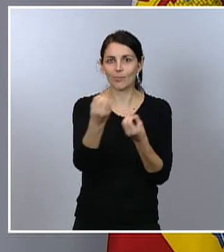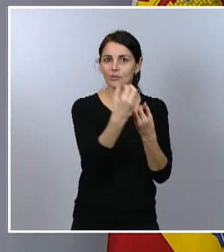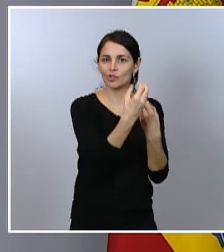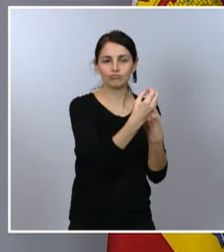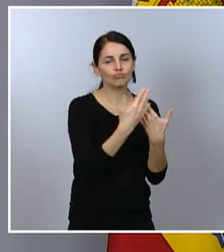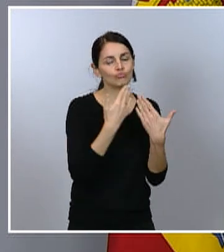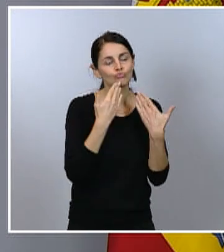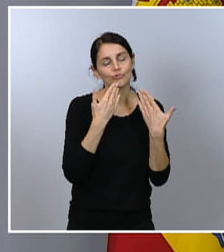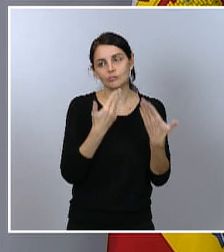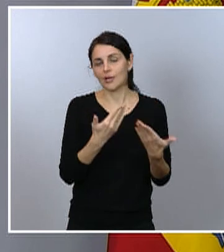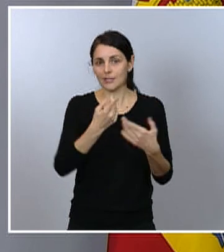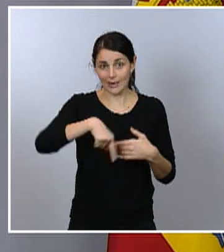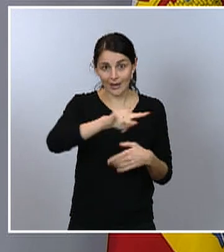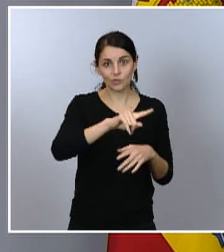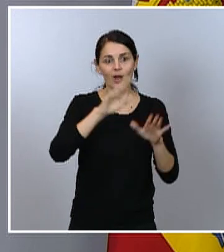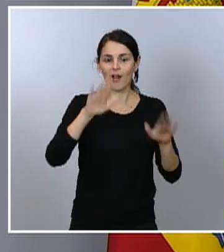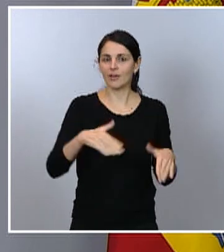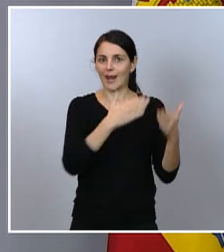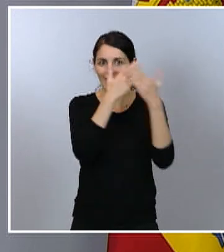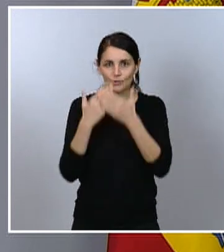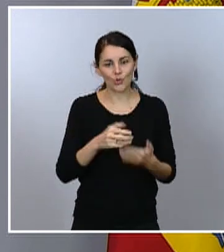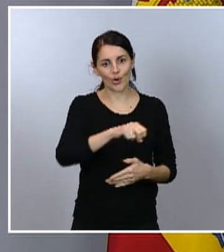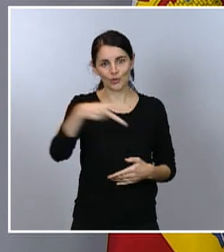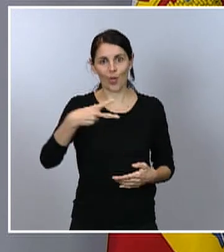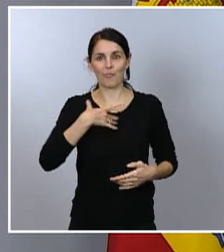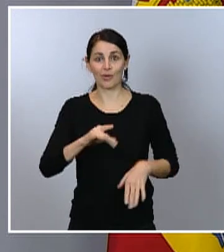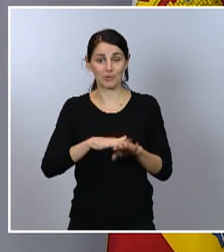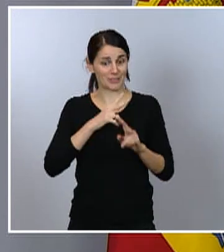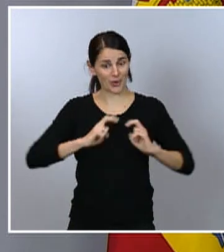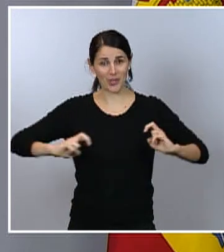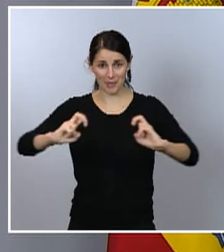de prensa no sería posible. Muchas gracias.